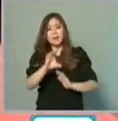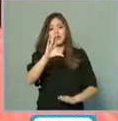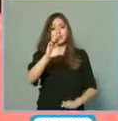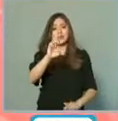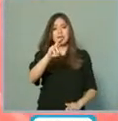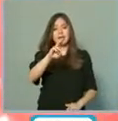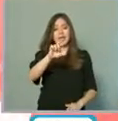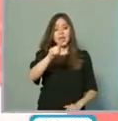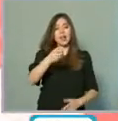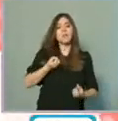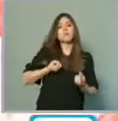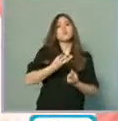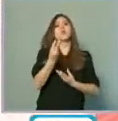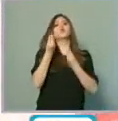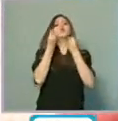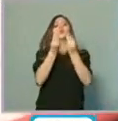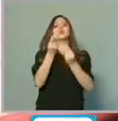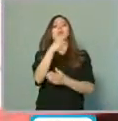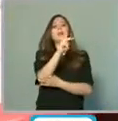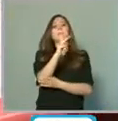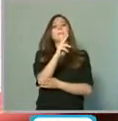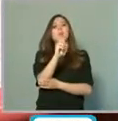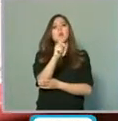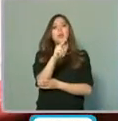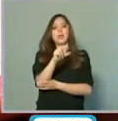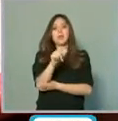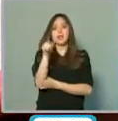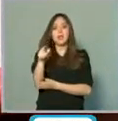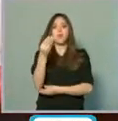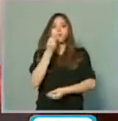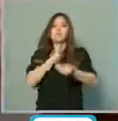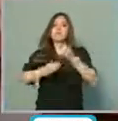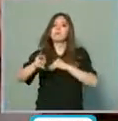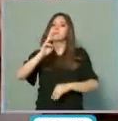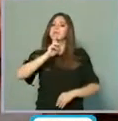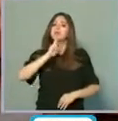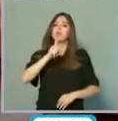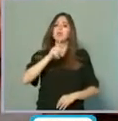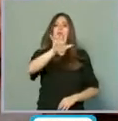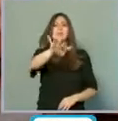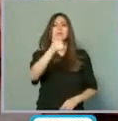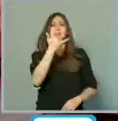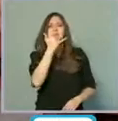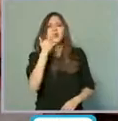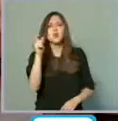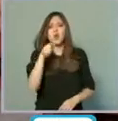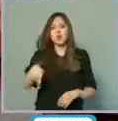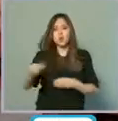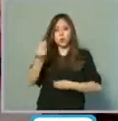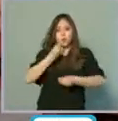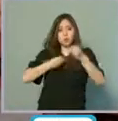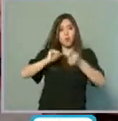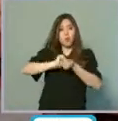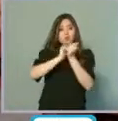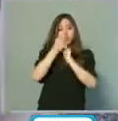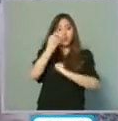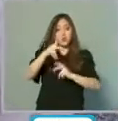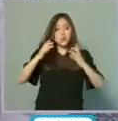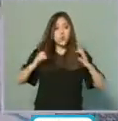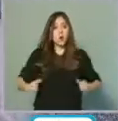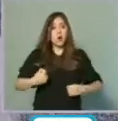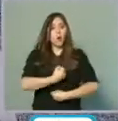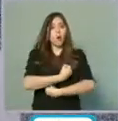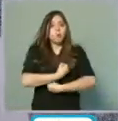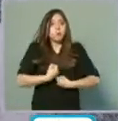un mayor aporte proteico. Entonces, por supuesto que es una muy buena alternativa. Oye, ¿no? ¿y no engordamos para nada con esto? Qué buena pregunta. Digo,